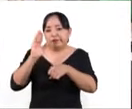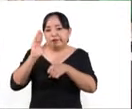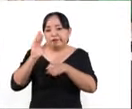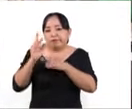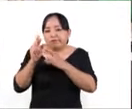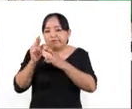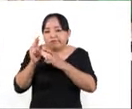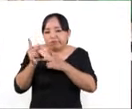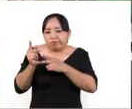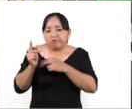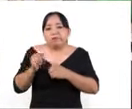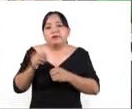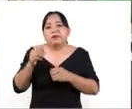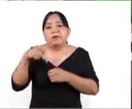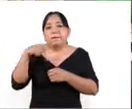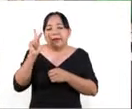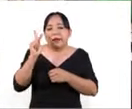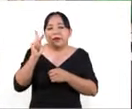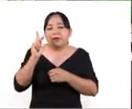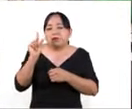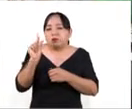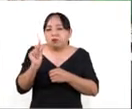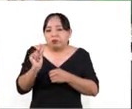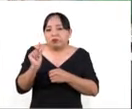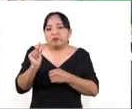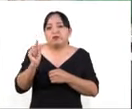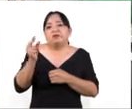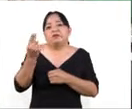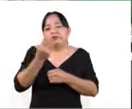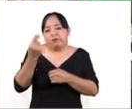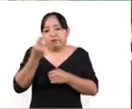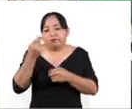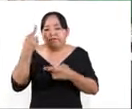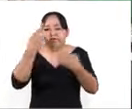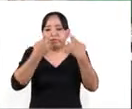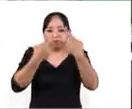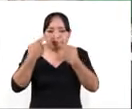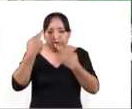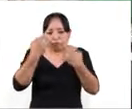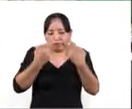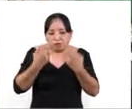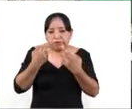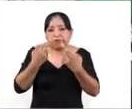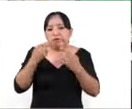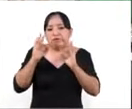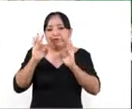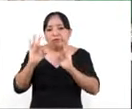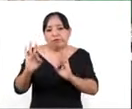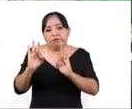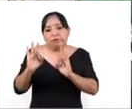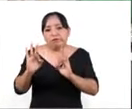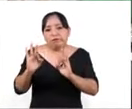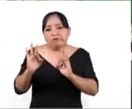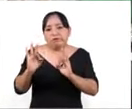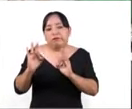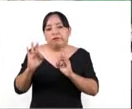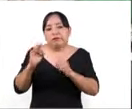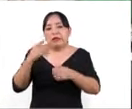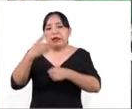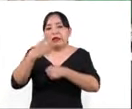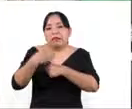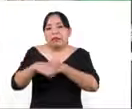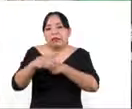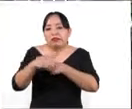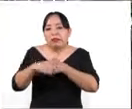vamos a recibirlos para que se sigan los protocolos correspondientes y se verifiquen los daños y la magnitud